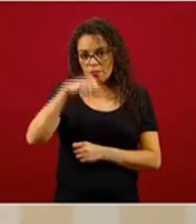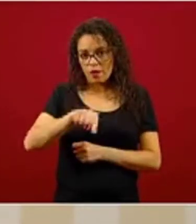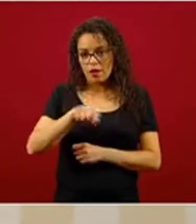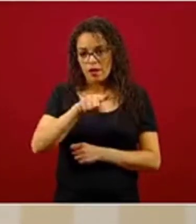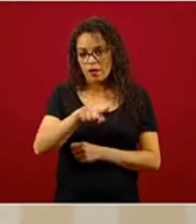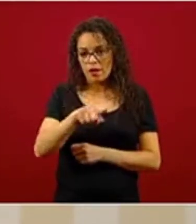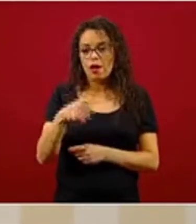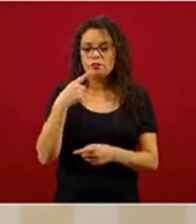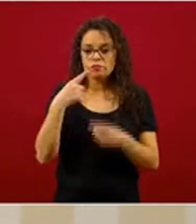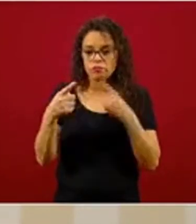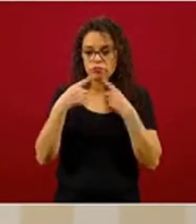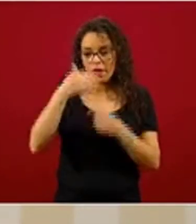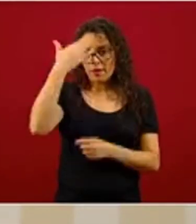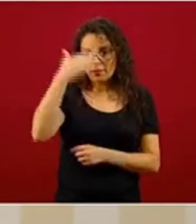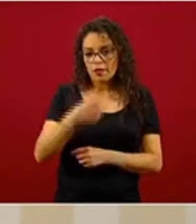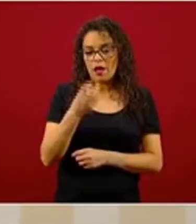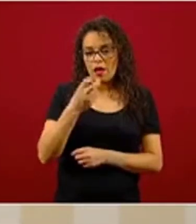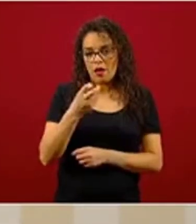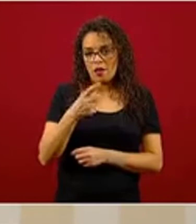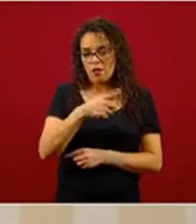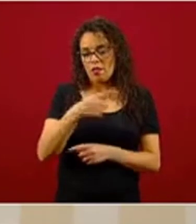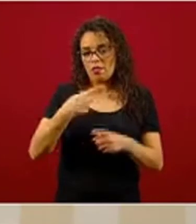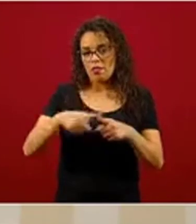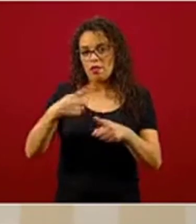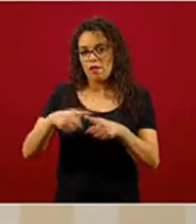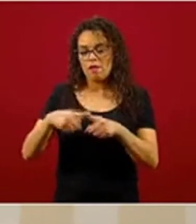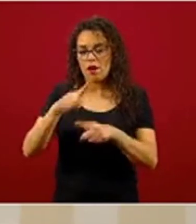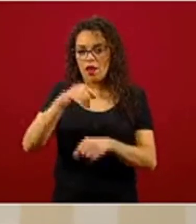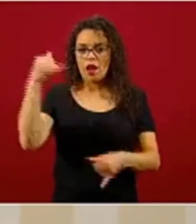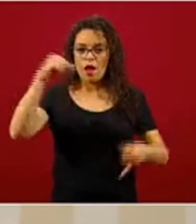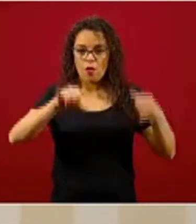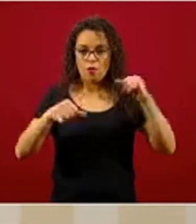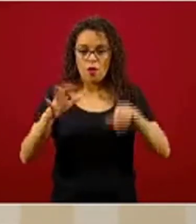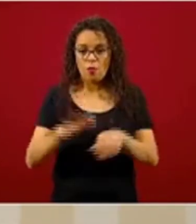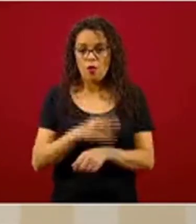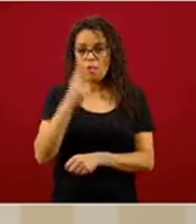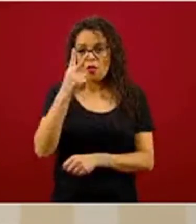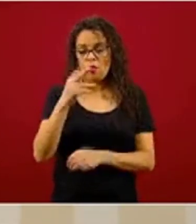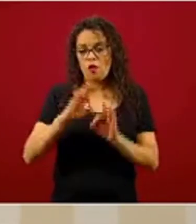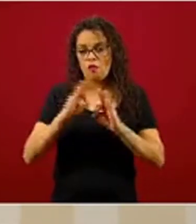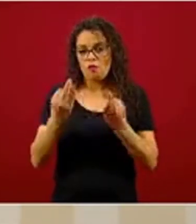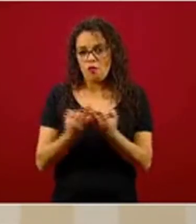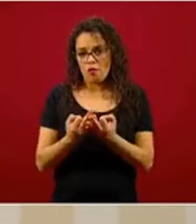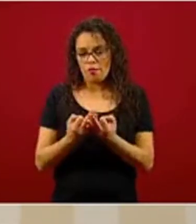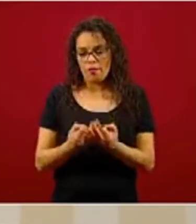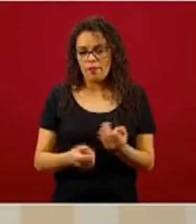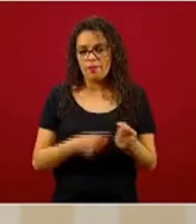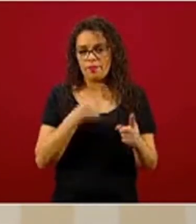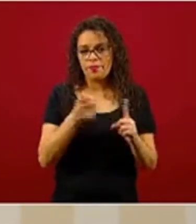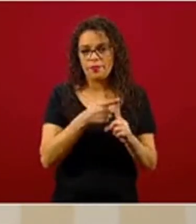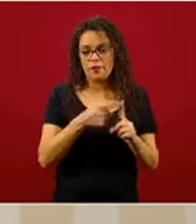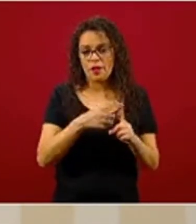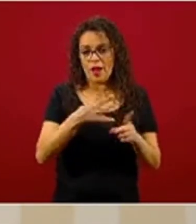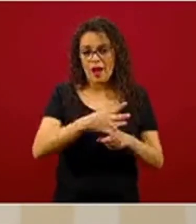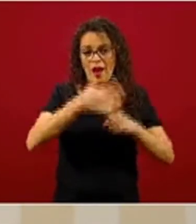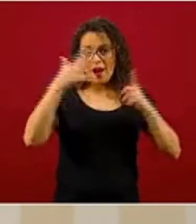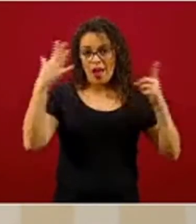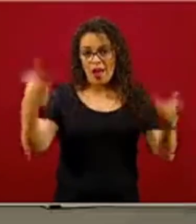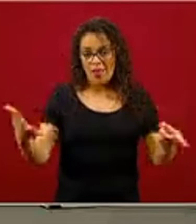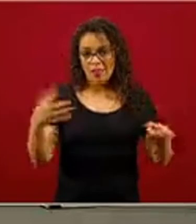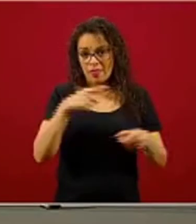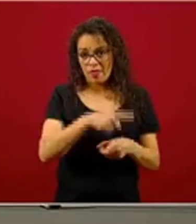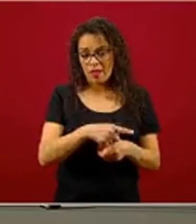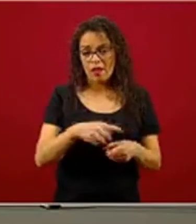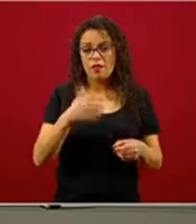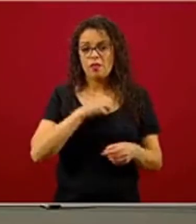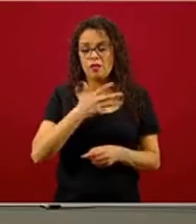del conocimiento de toda la red de laboratorios, porque hay dos modalidades. Los laboratorios grandes, que además tienen cadenas nacionales, están en capacidades